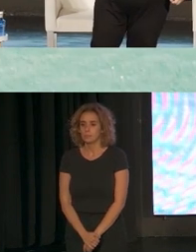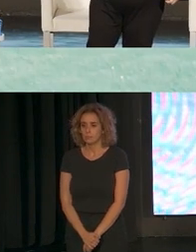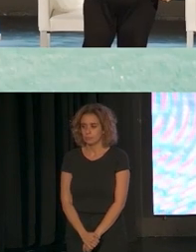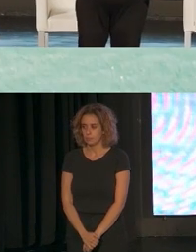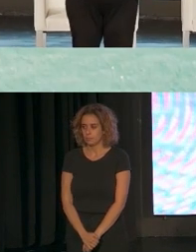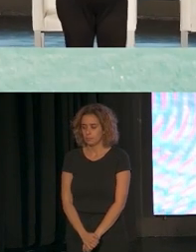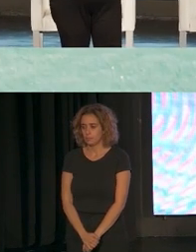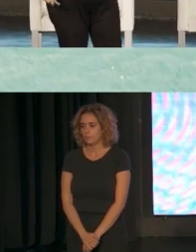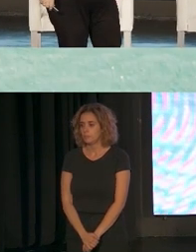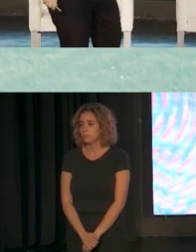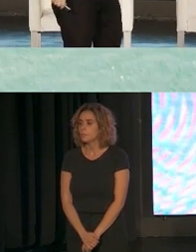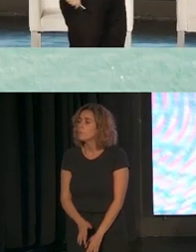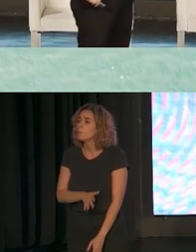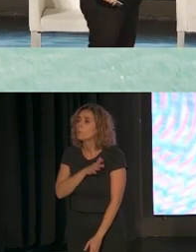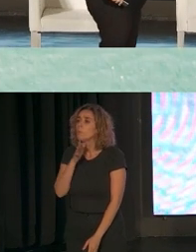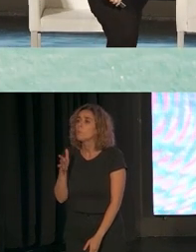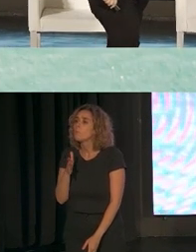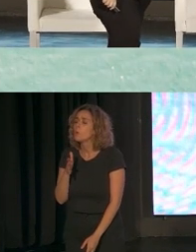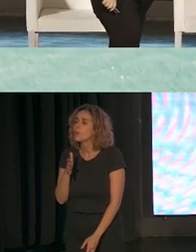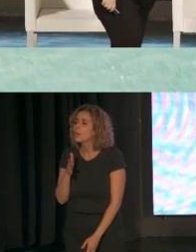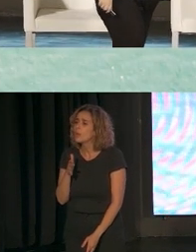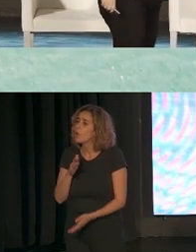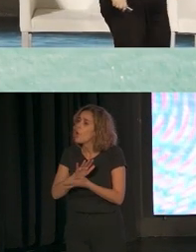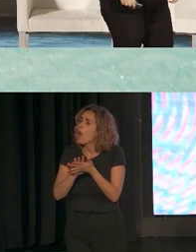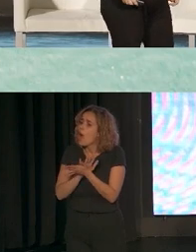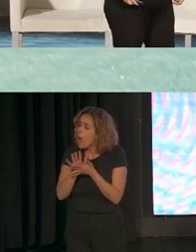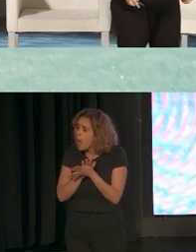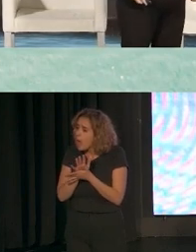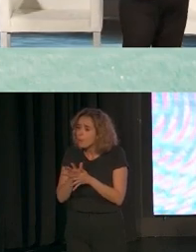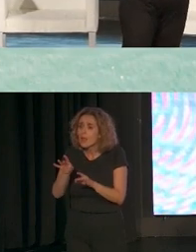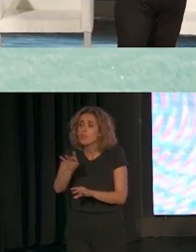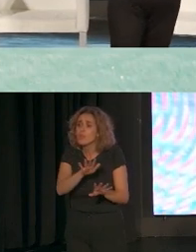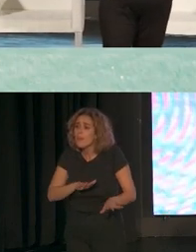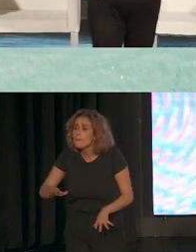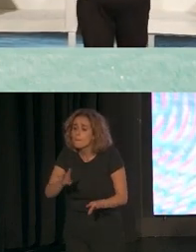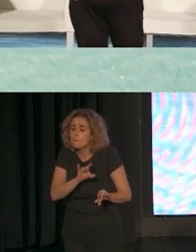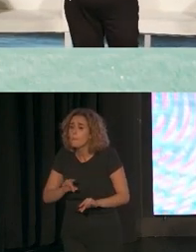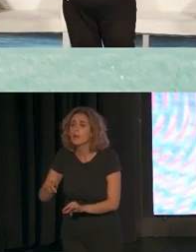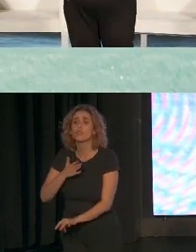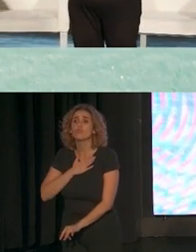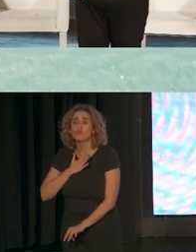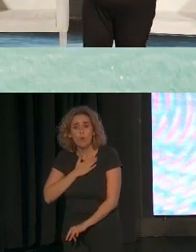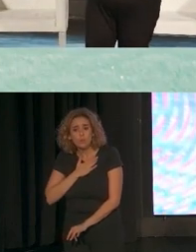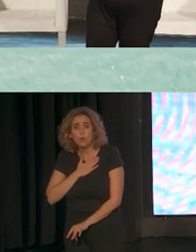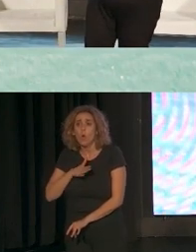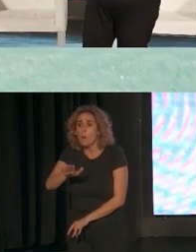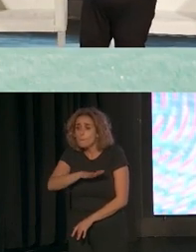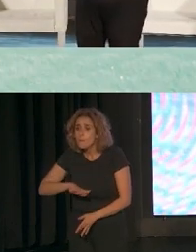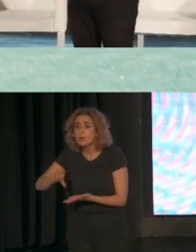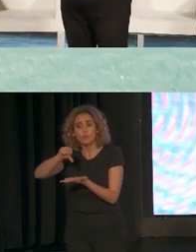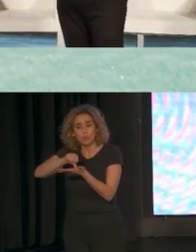vivir y por qué he empezado hablando de nuestros barrios porque nuestros barrios y nuestras